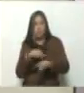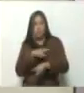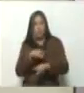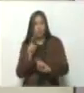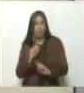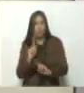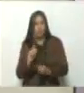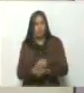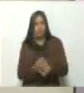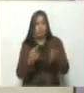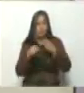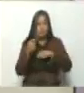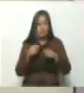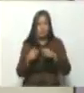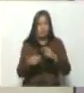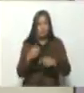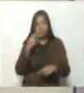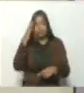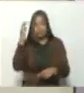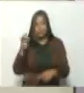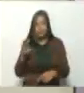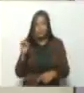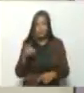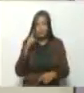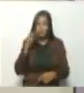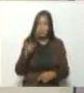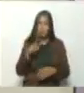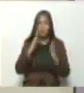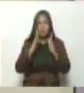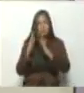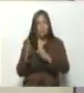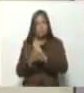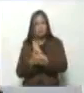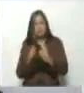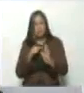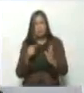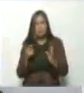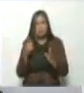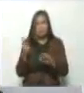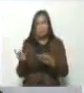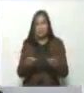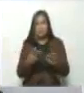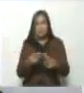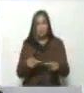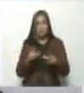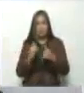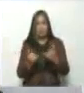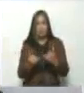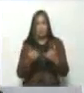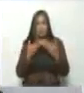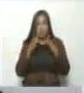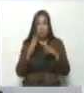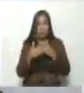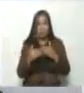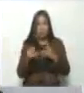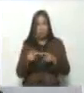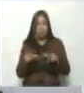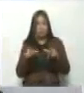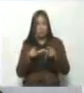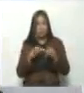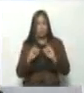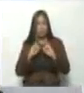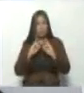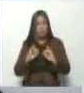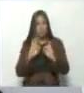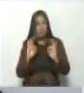los comerciantes. Ese es el mayor dolor de cabeza. Sí, ese tipo de organización no se puede imitar a sectores populares, a parroquias, en los cascos de